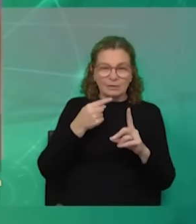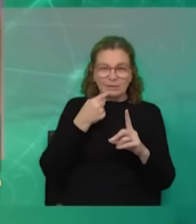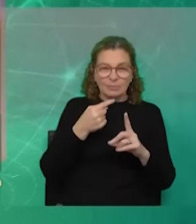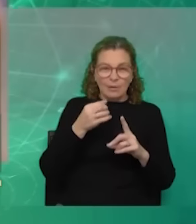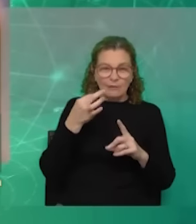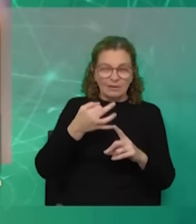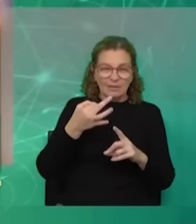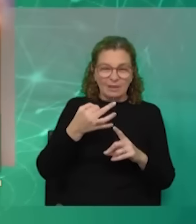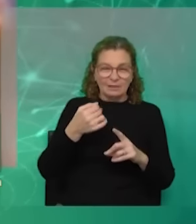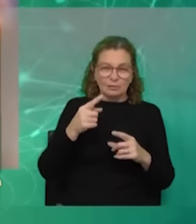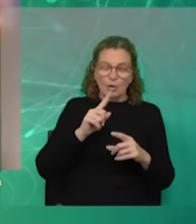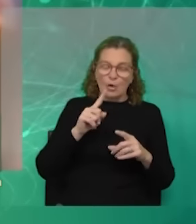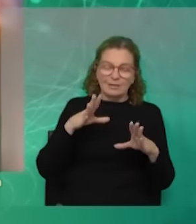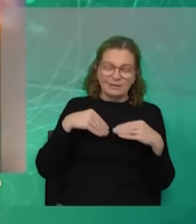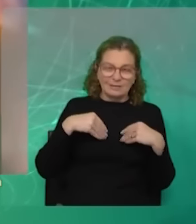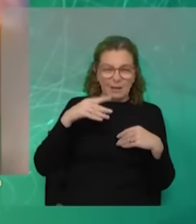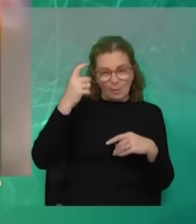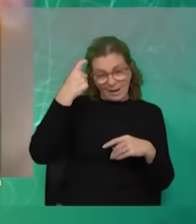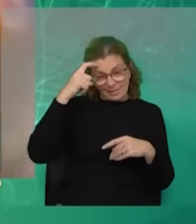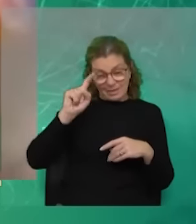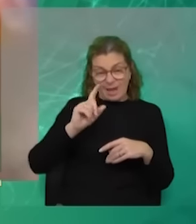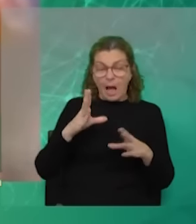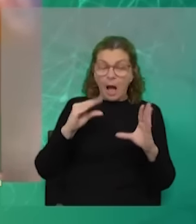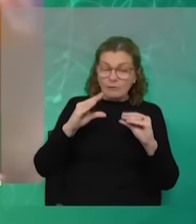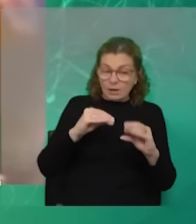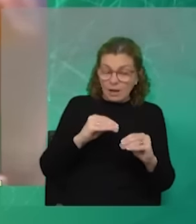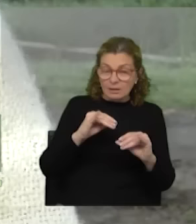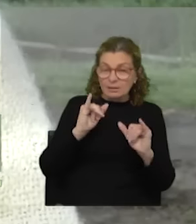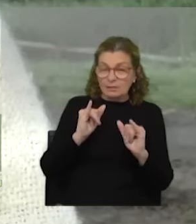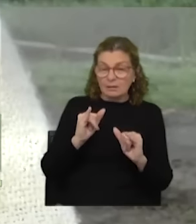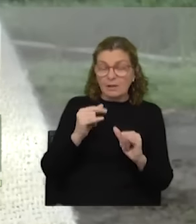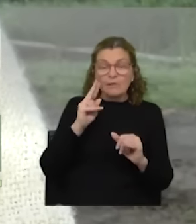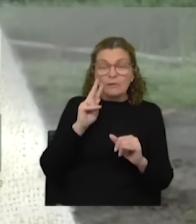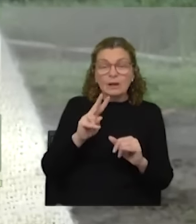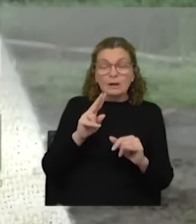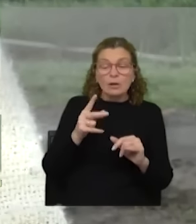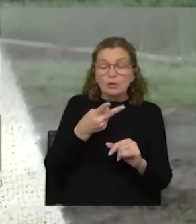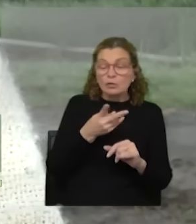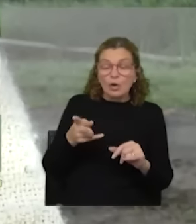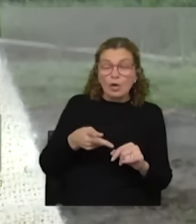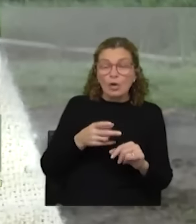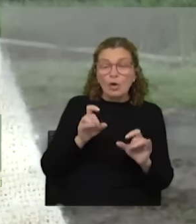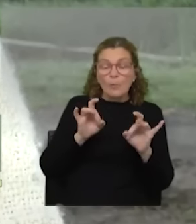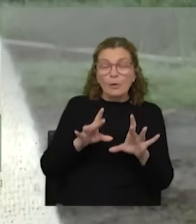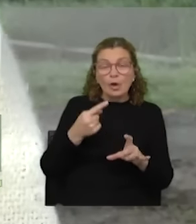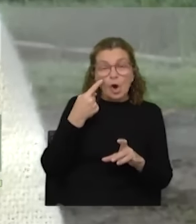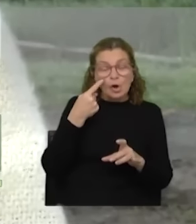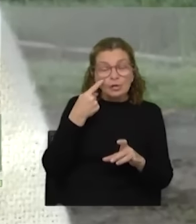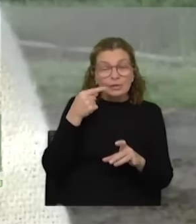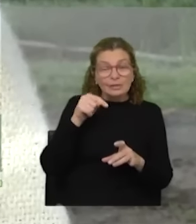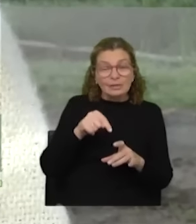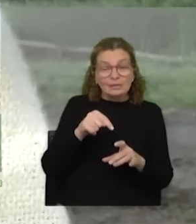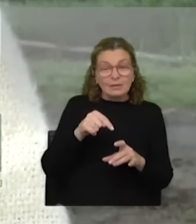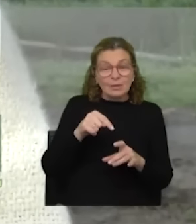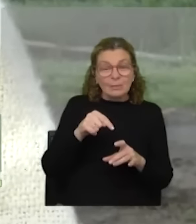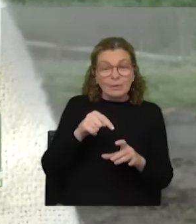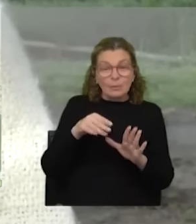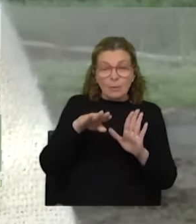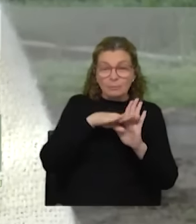este condenamos la idea es conversar y tomar acciones en común y bueno ir ir conociendo que esto si hay un código